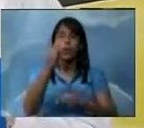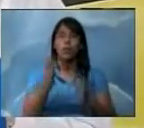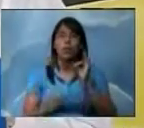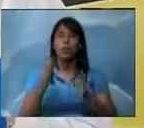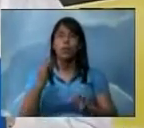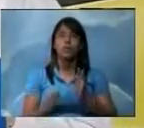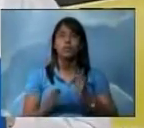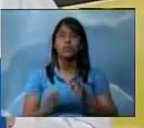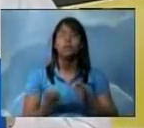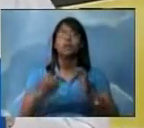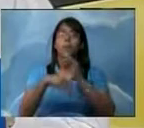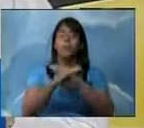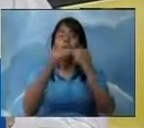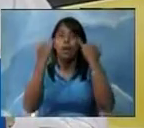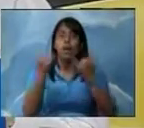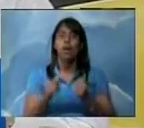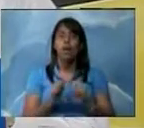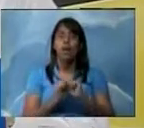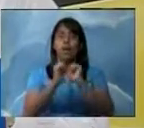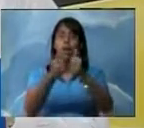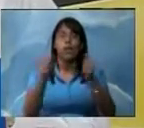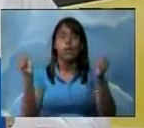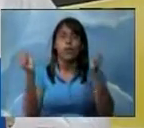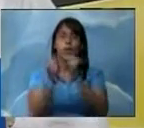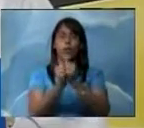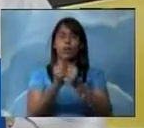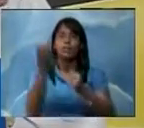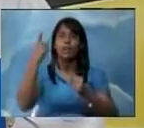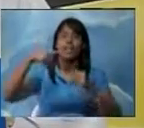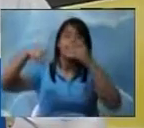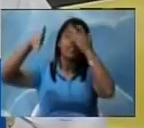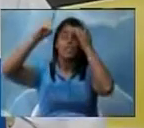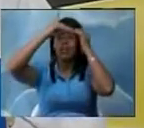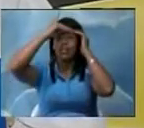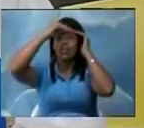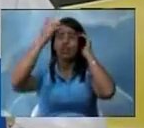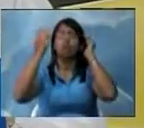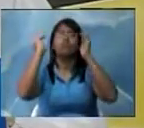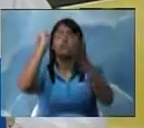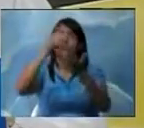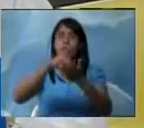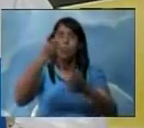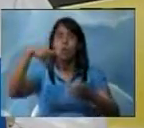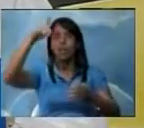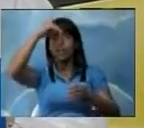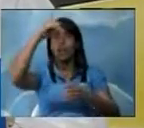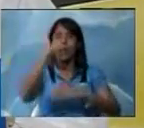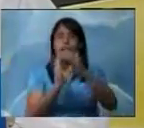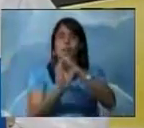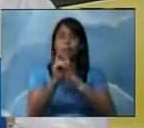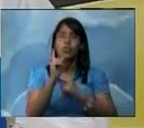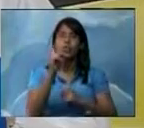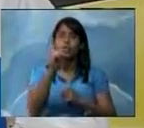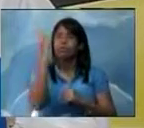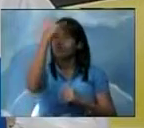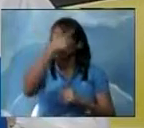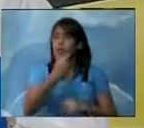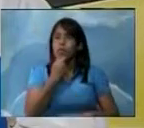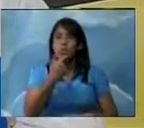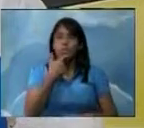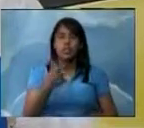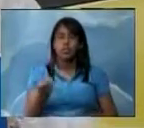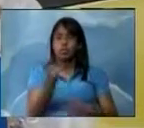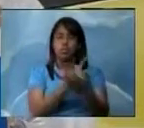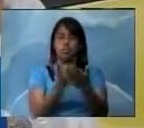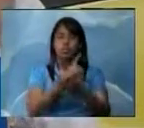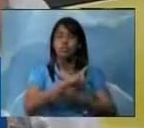Jueces. Vamos ahora a empezar con Daniel. Nos fuimos a Daniel capítulo 1, un hermosísimo libro